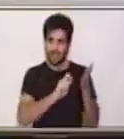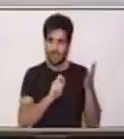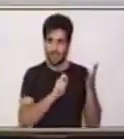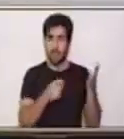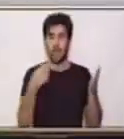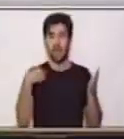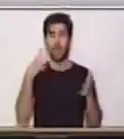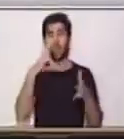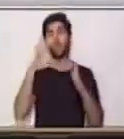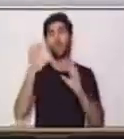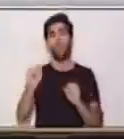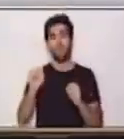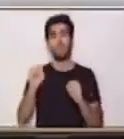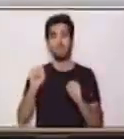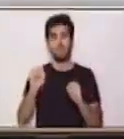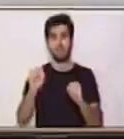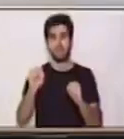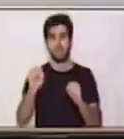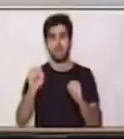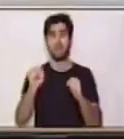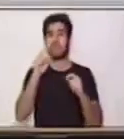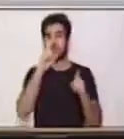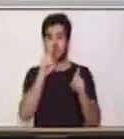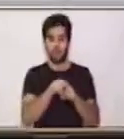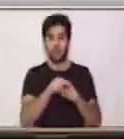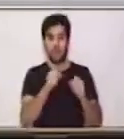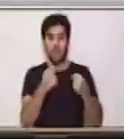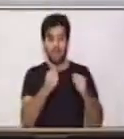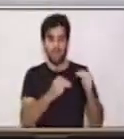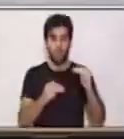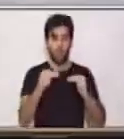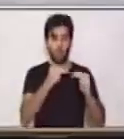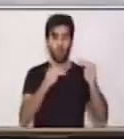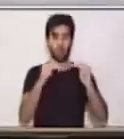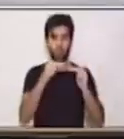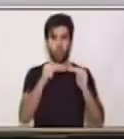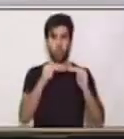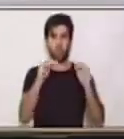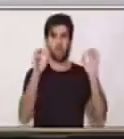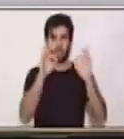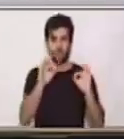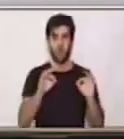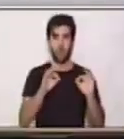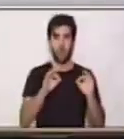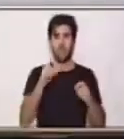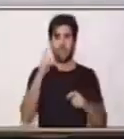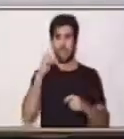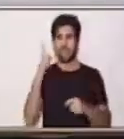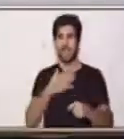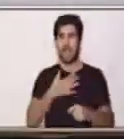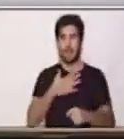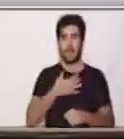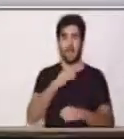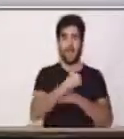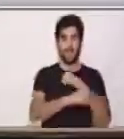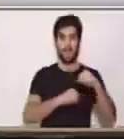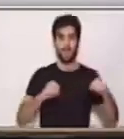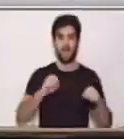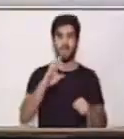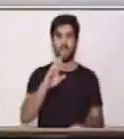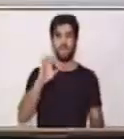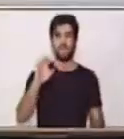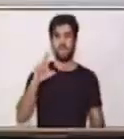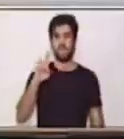cuenta y construyendo una tabla de frecuencias. Así que vamos con